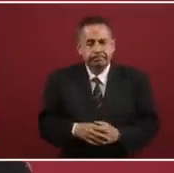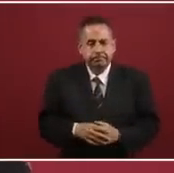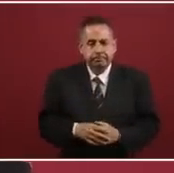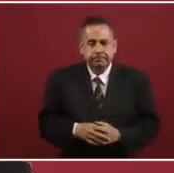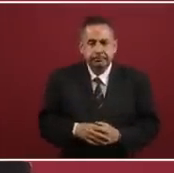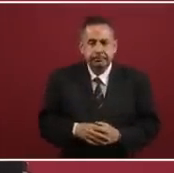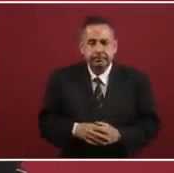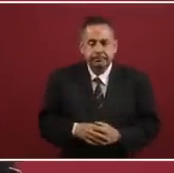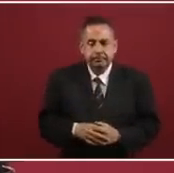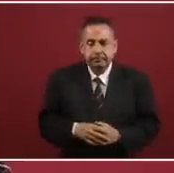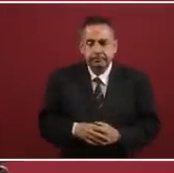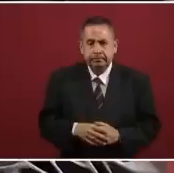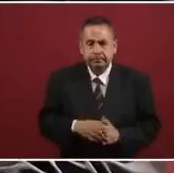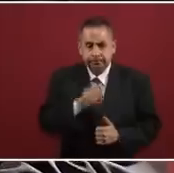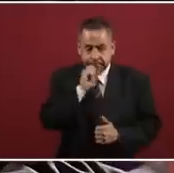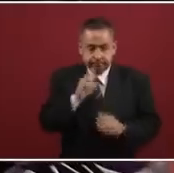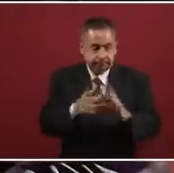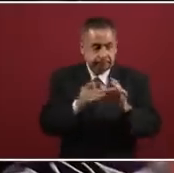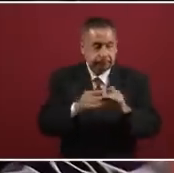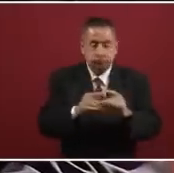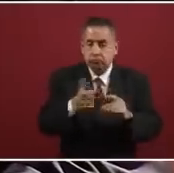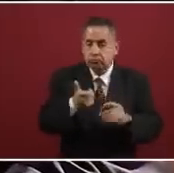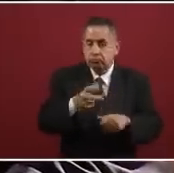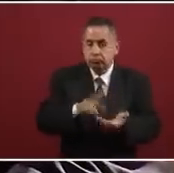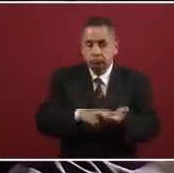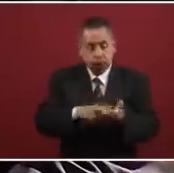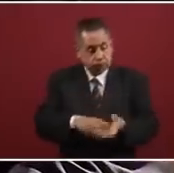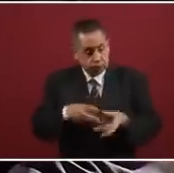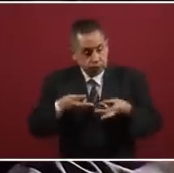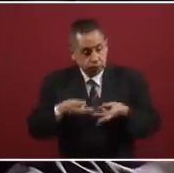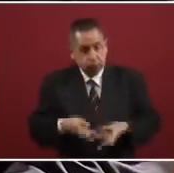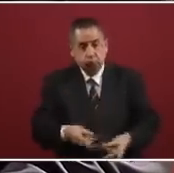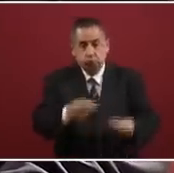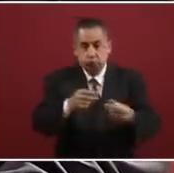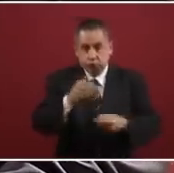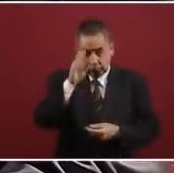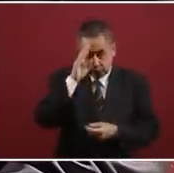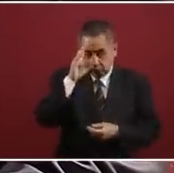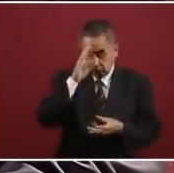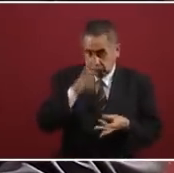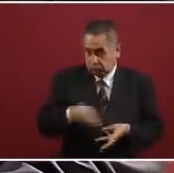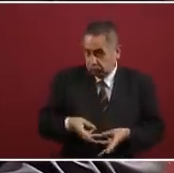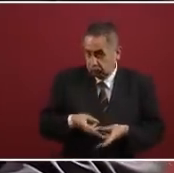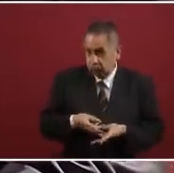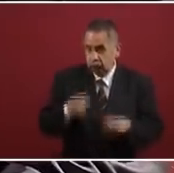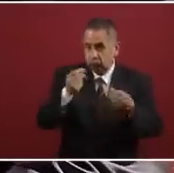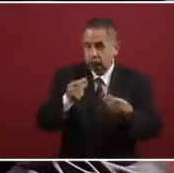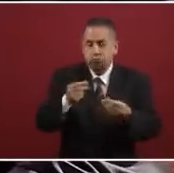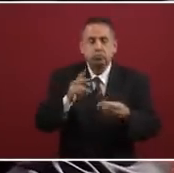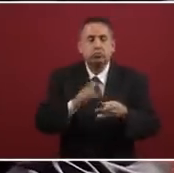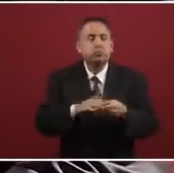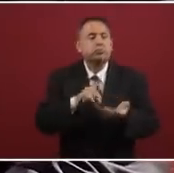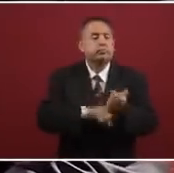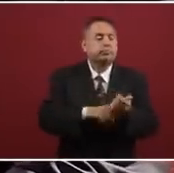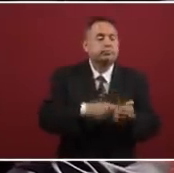además, los costos, porque no solo es el